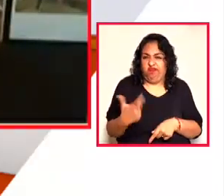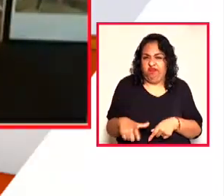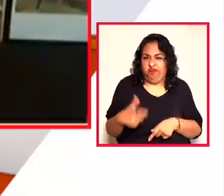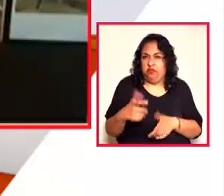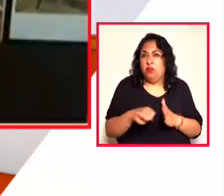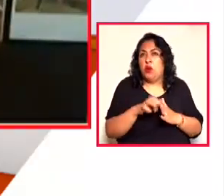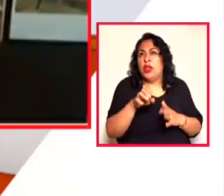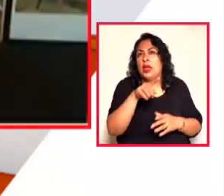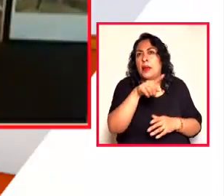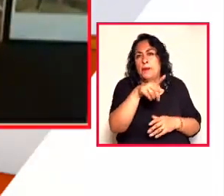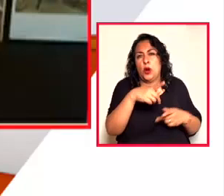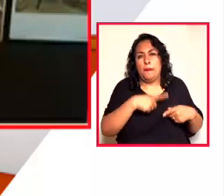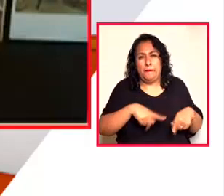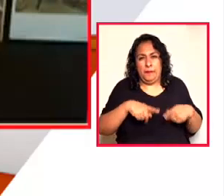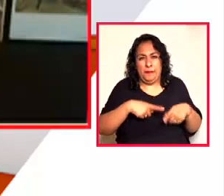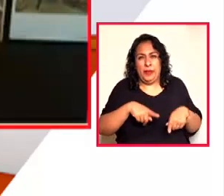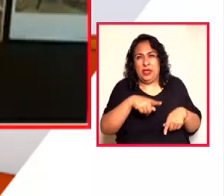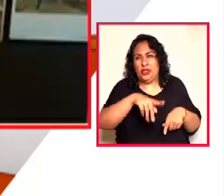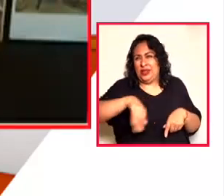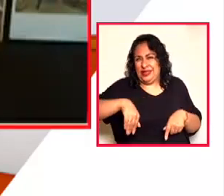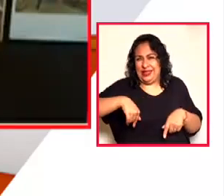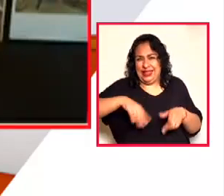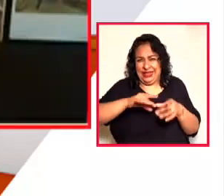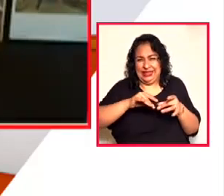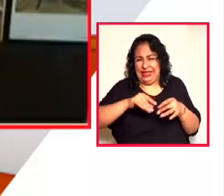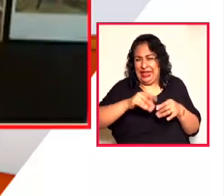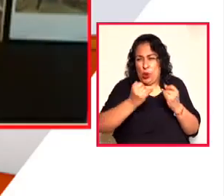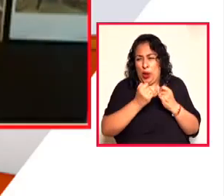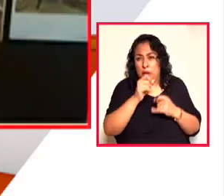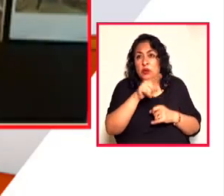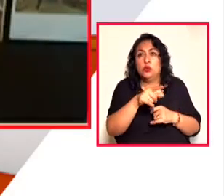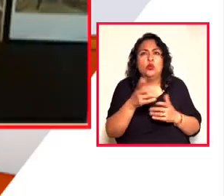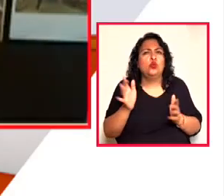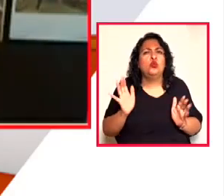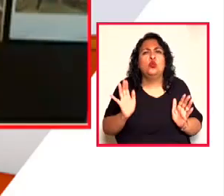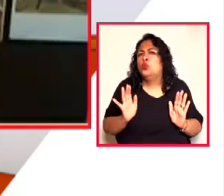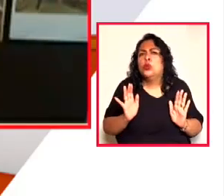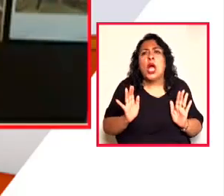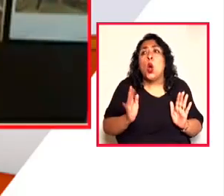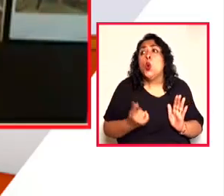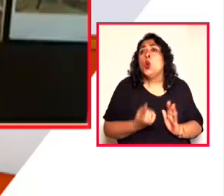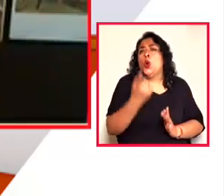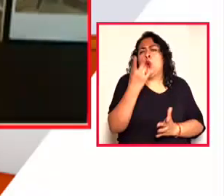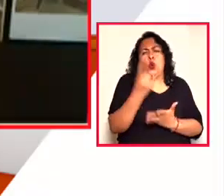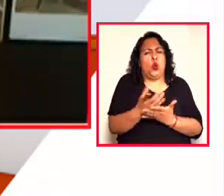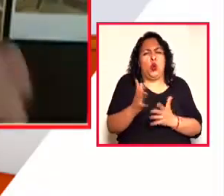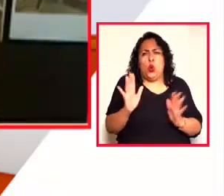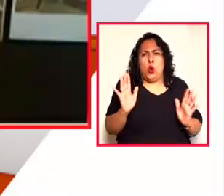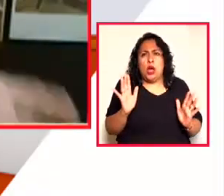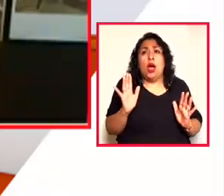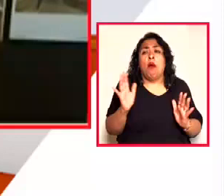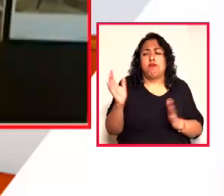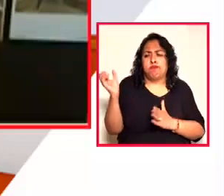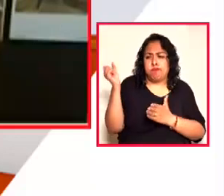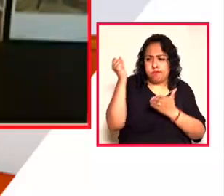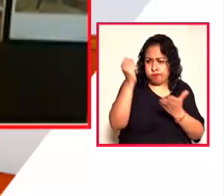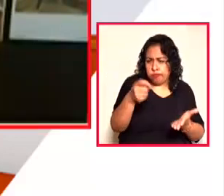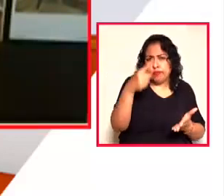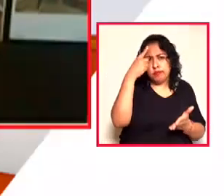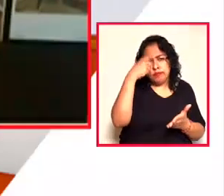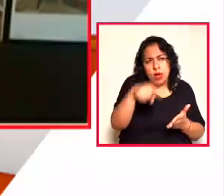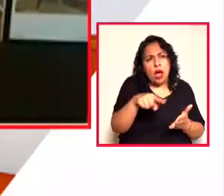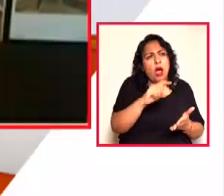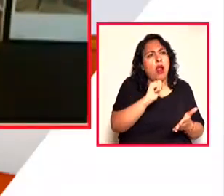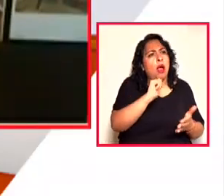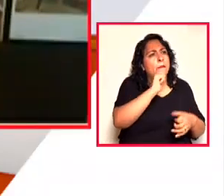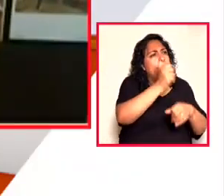este individuo al cual te refieres, que no es un caso excepcional, invierte para crear ciertos espacios